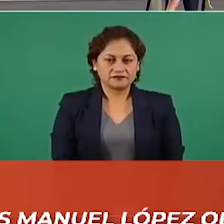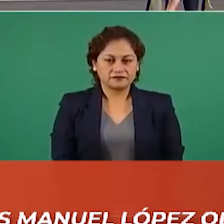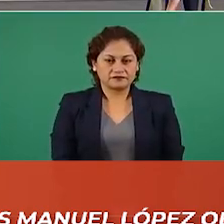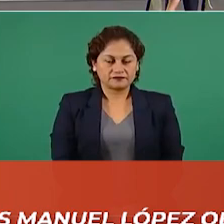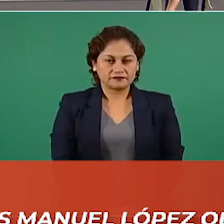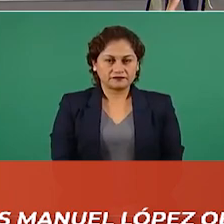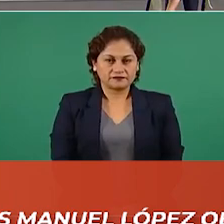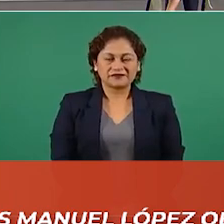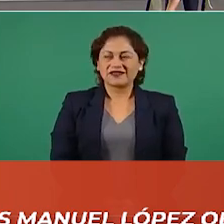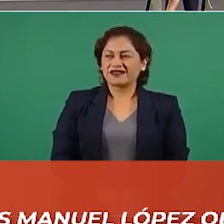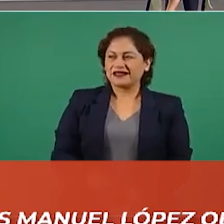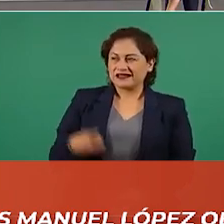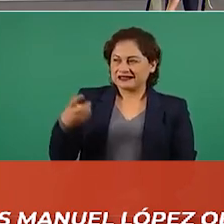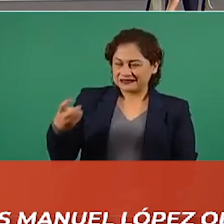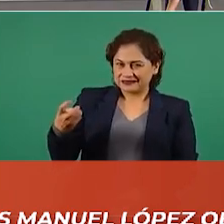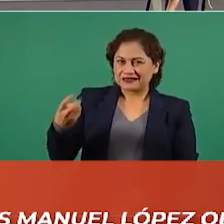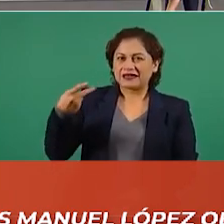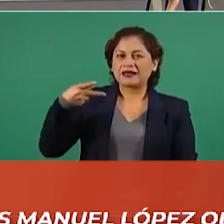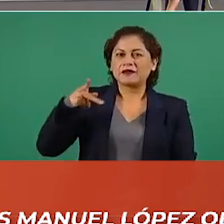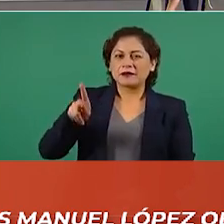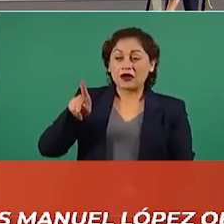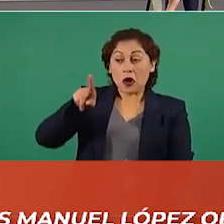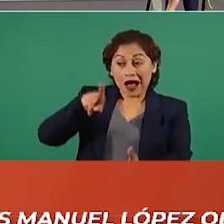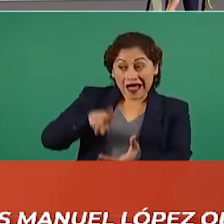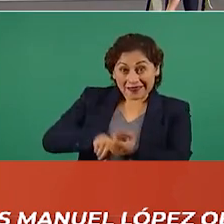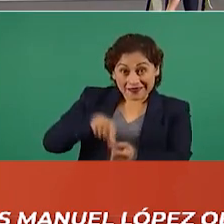Pero hay uno donde le hacen una entrevista a él.